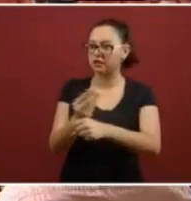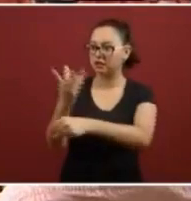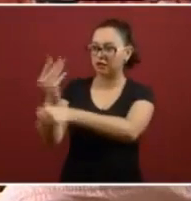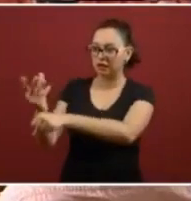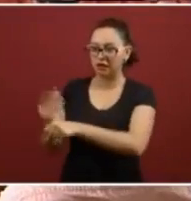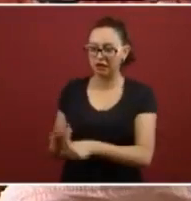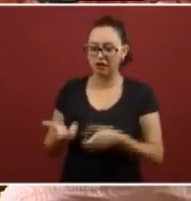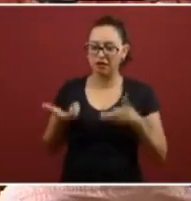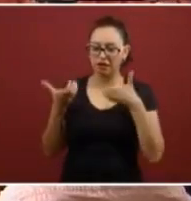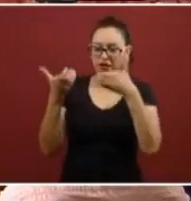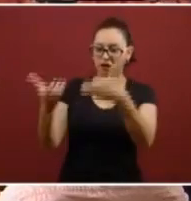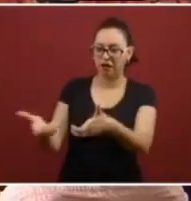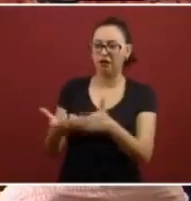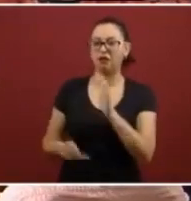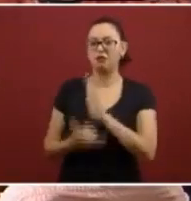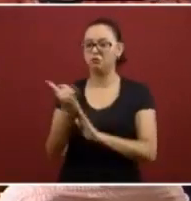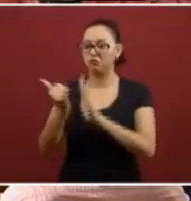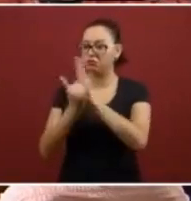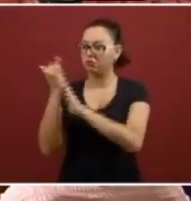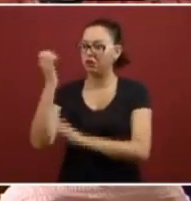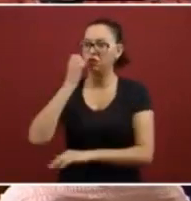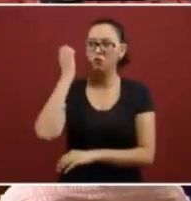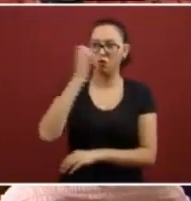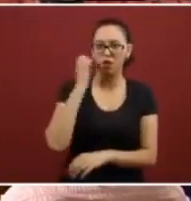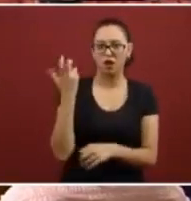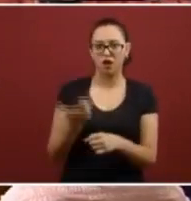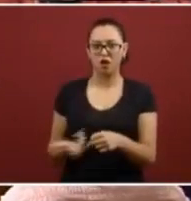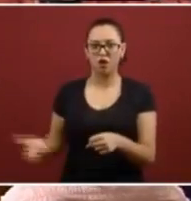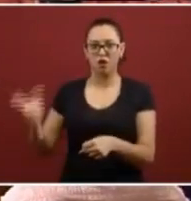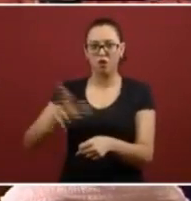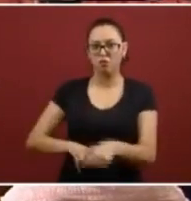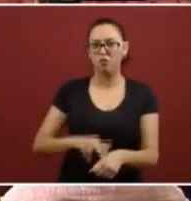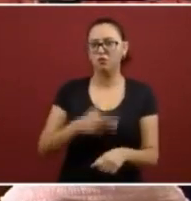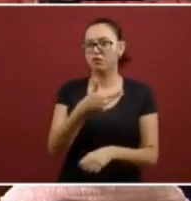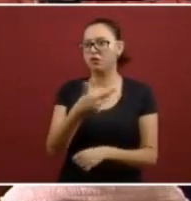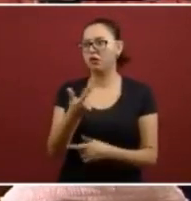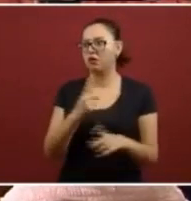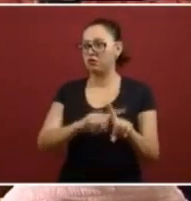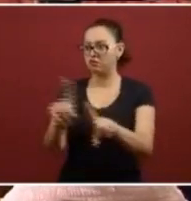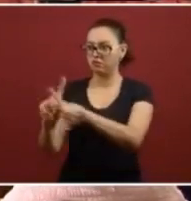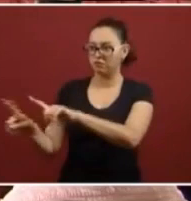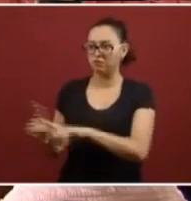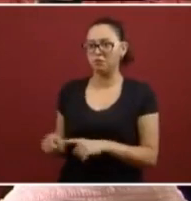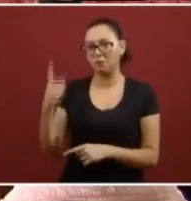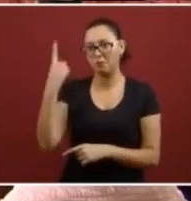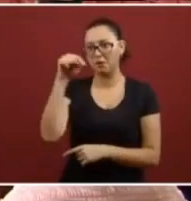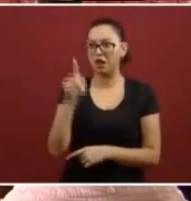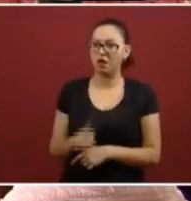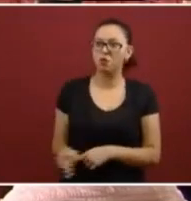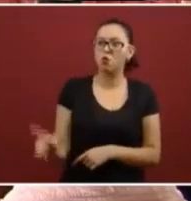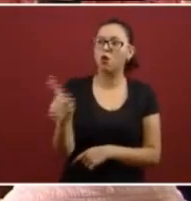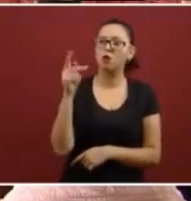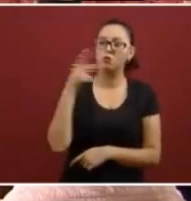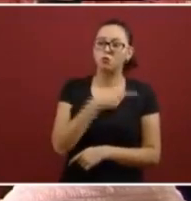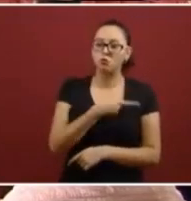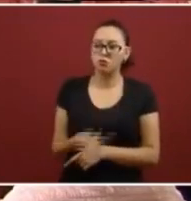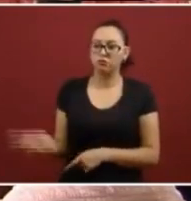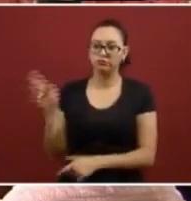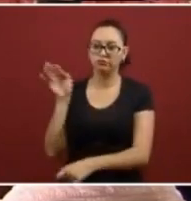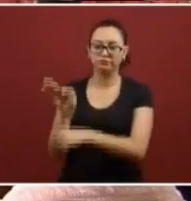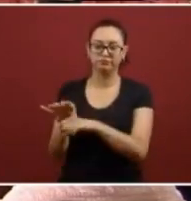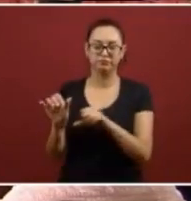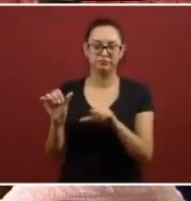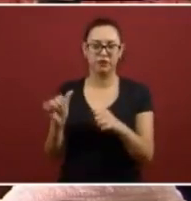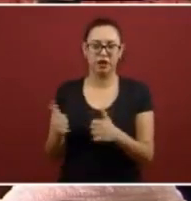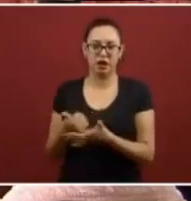hospitales, expedite en escuelas que sean de alto impacto para el beneficio because de las they zonas want más to marginadas del país. highly impact Como les the comentaba,